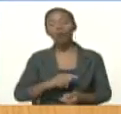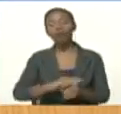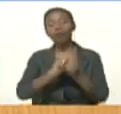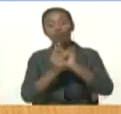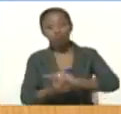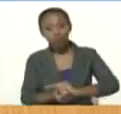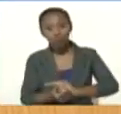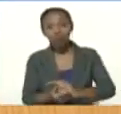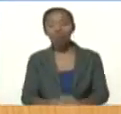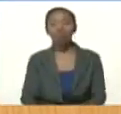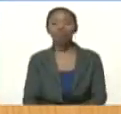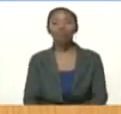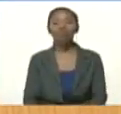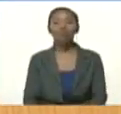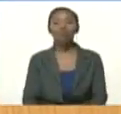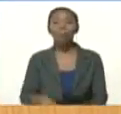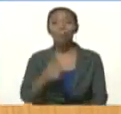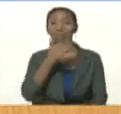sencillo.